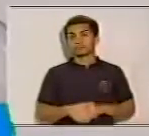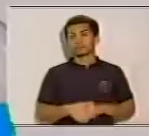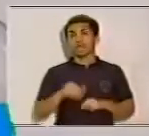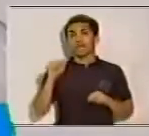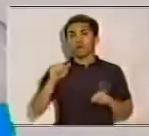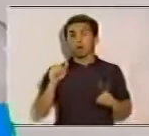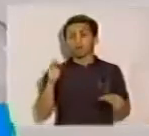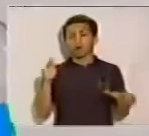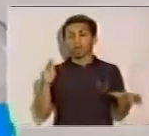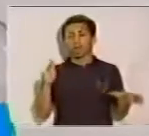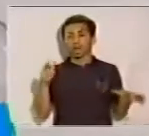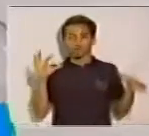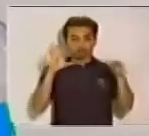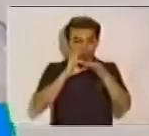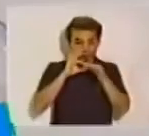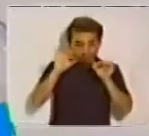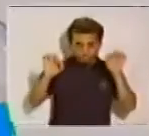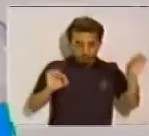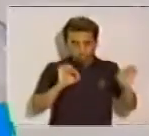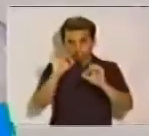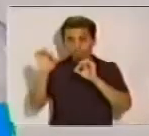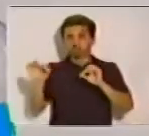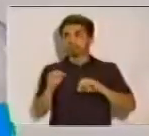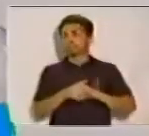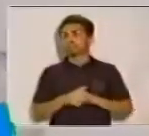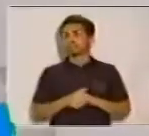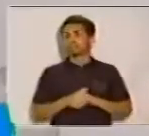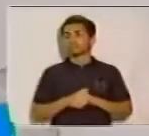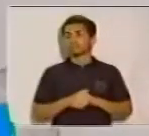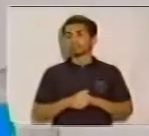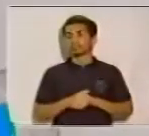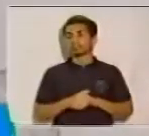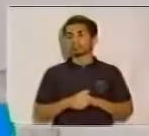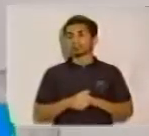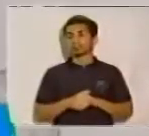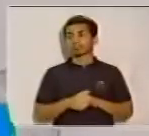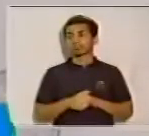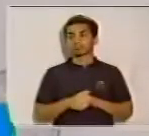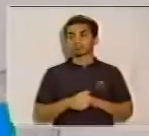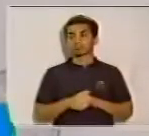unir con segmentos de línea. Una,